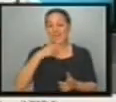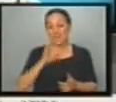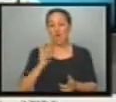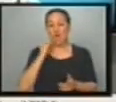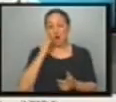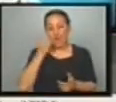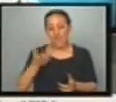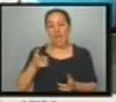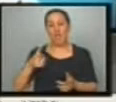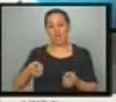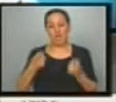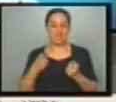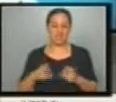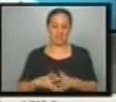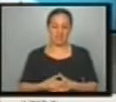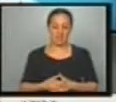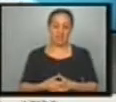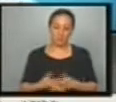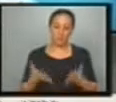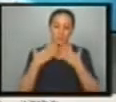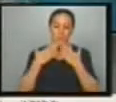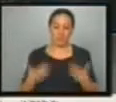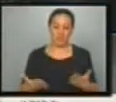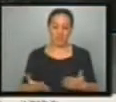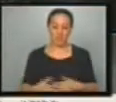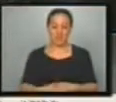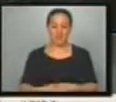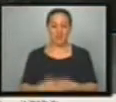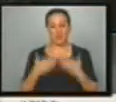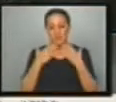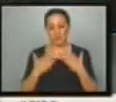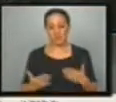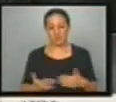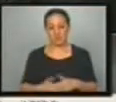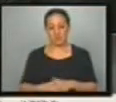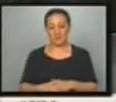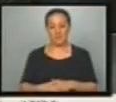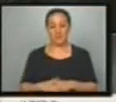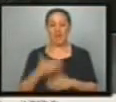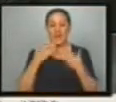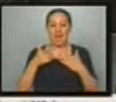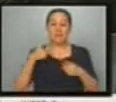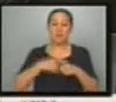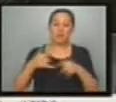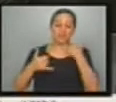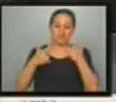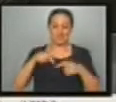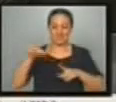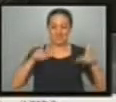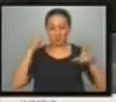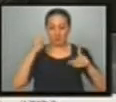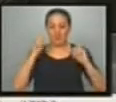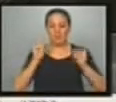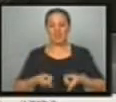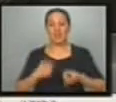se lo merecen bueno muchas gracias el martes gracias por la experiencia que he tenido con tener 9 de la mañana y hacer de 9 también